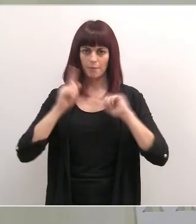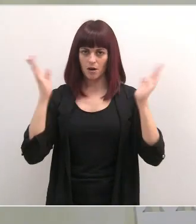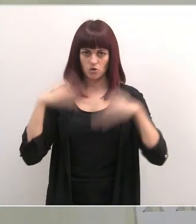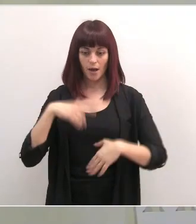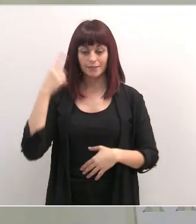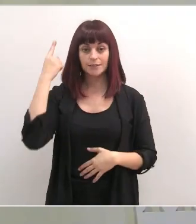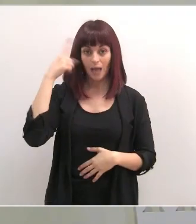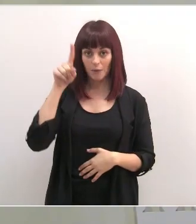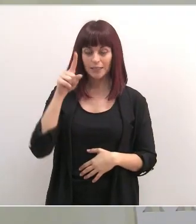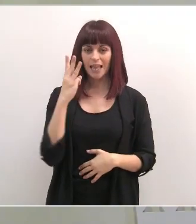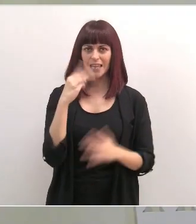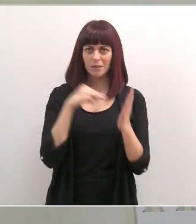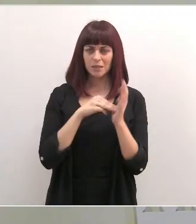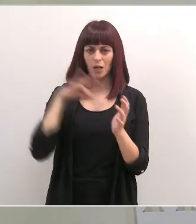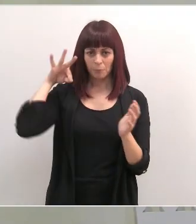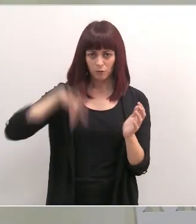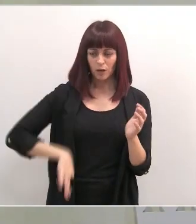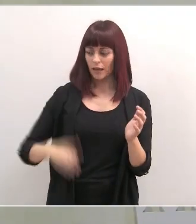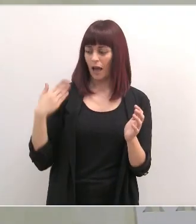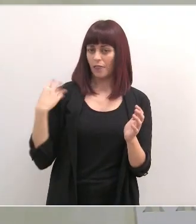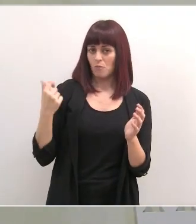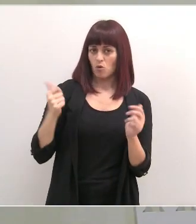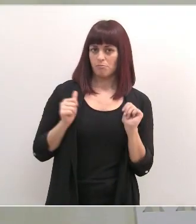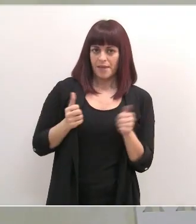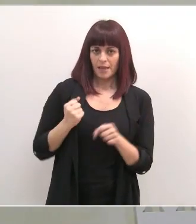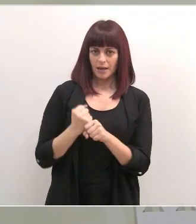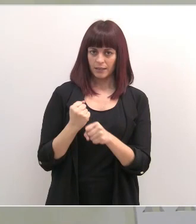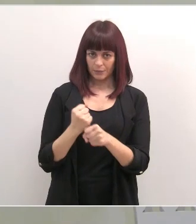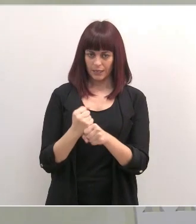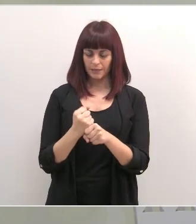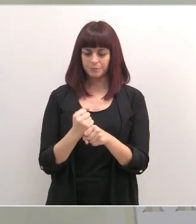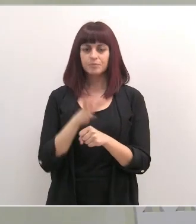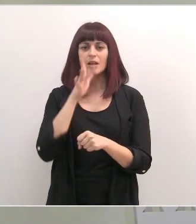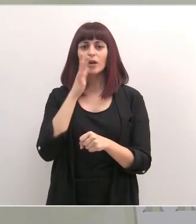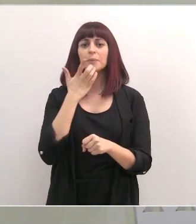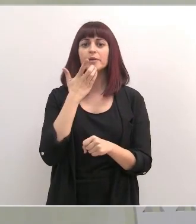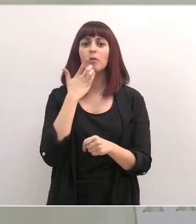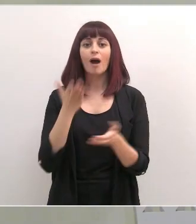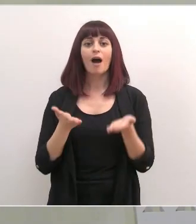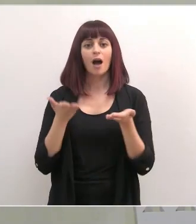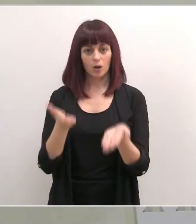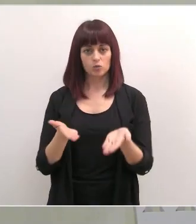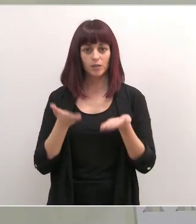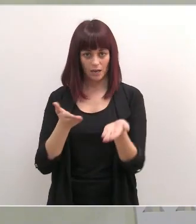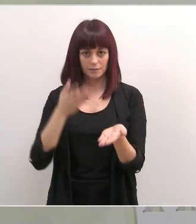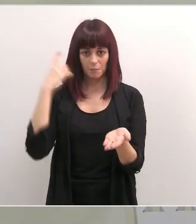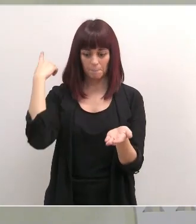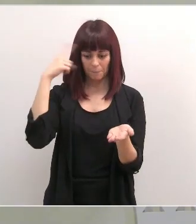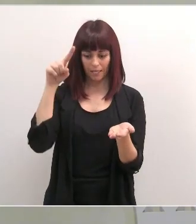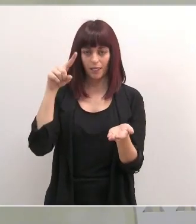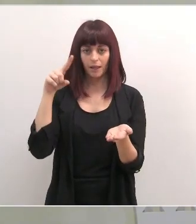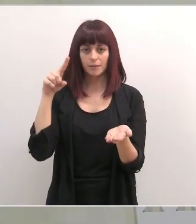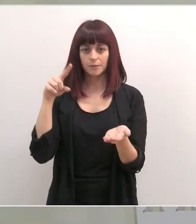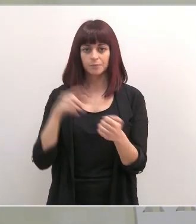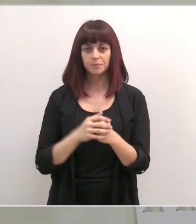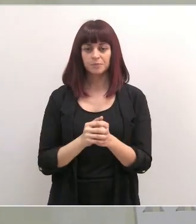Como saben, tenemos más de 3.000 profesionales que se han incorporado. Estamos incorporando ahora, por ejemplo, auxiliares. Saben ustedes que se han